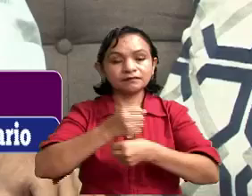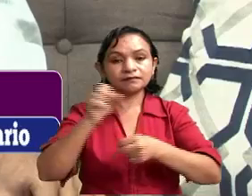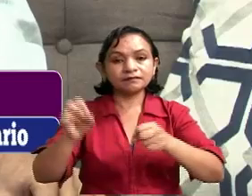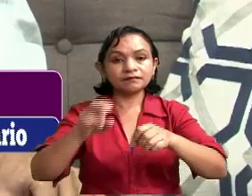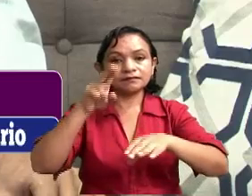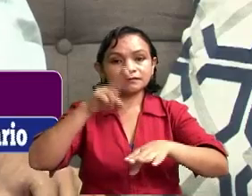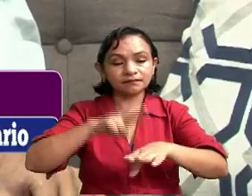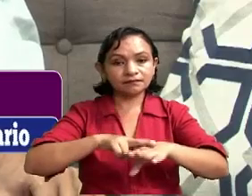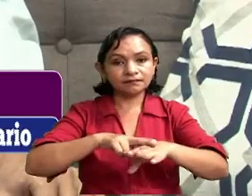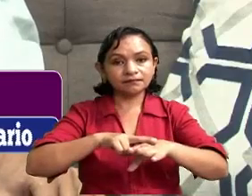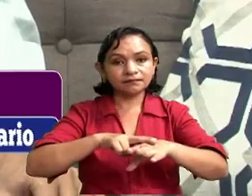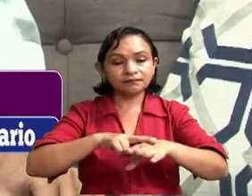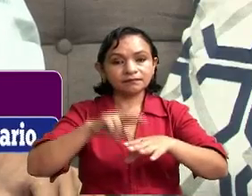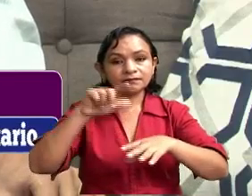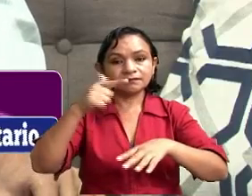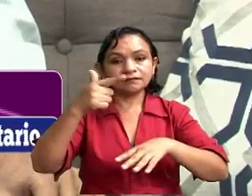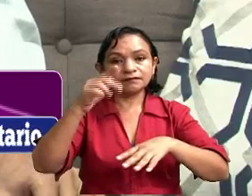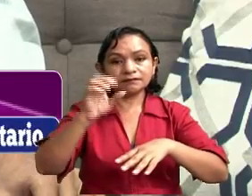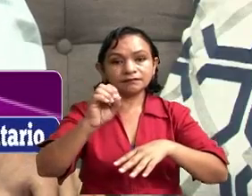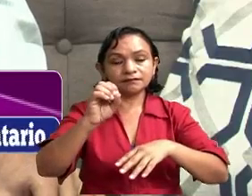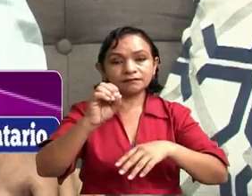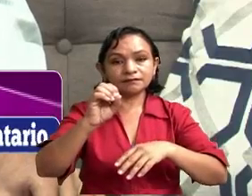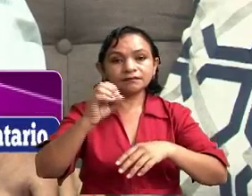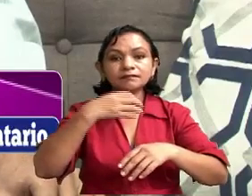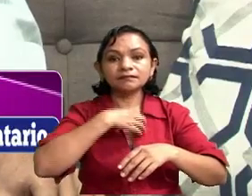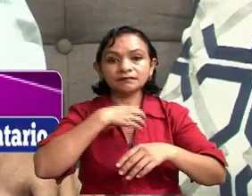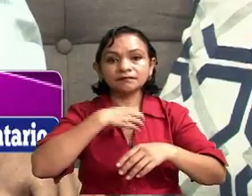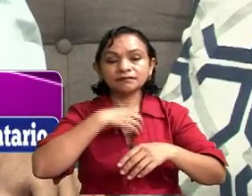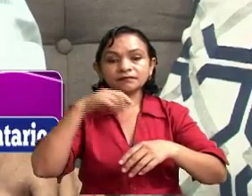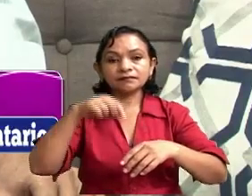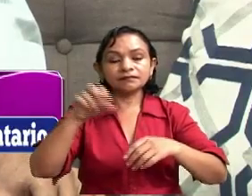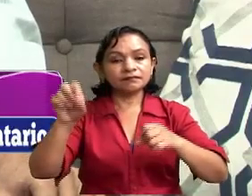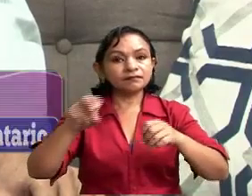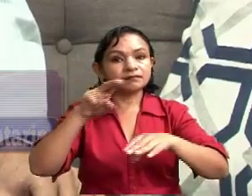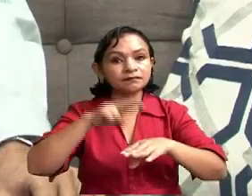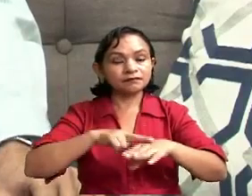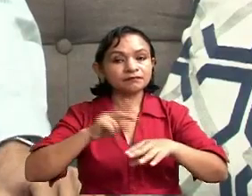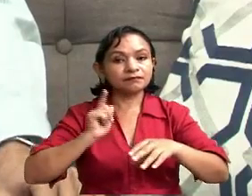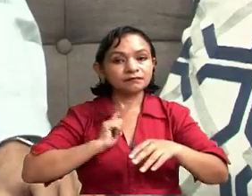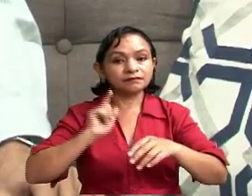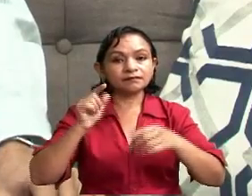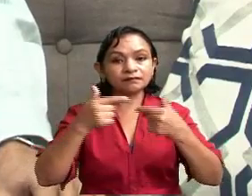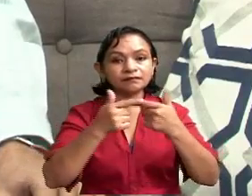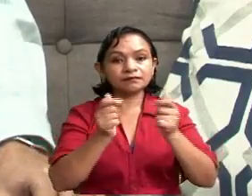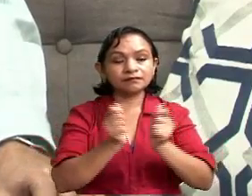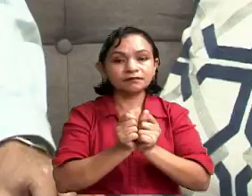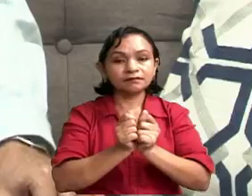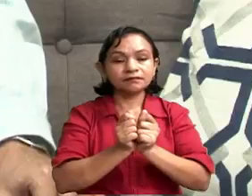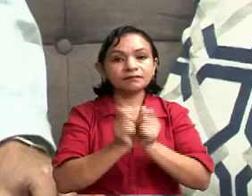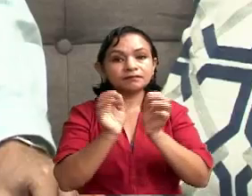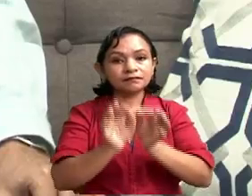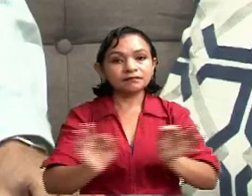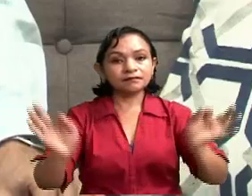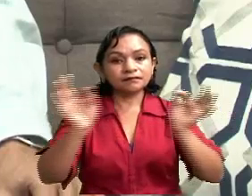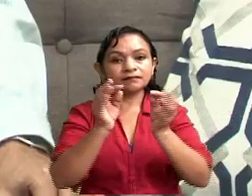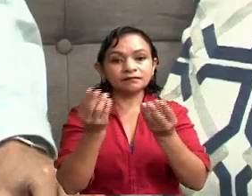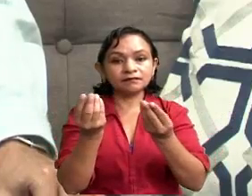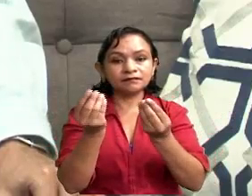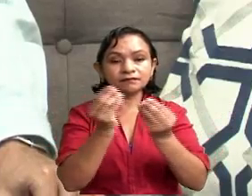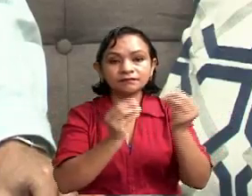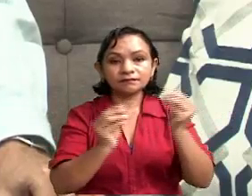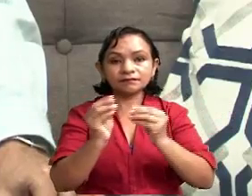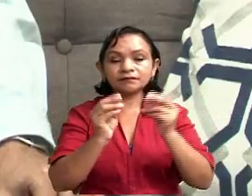nacional y el 70% del Producto Interno Bruto Nacional. Es decir, es un sector estratégico para la economía